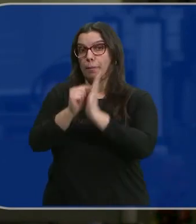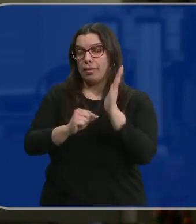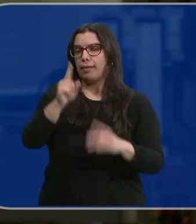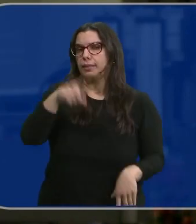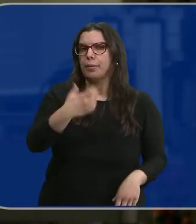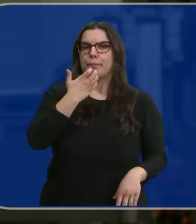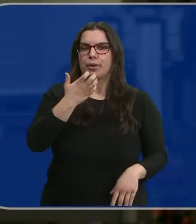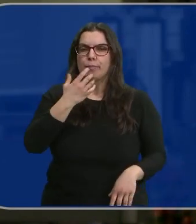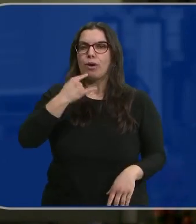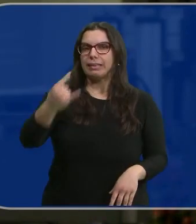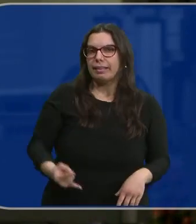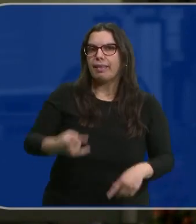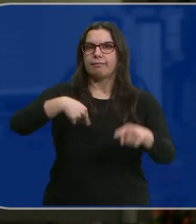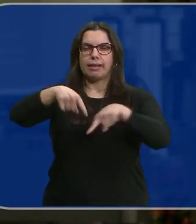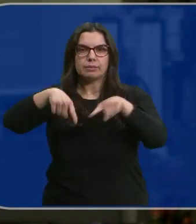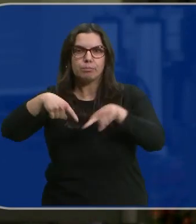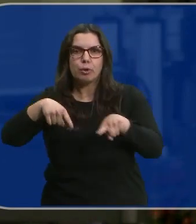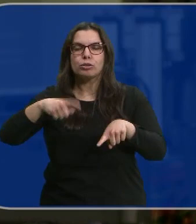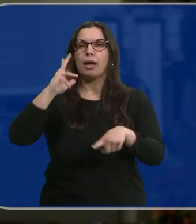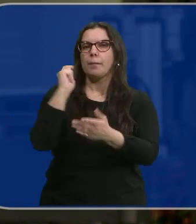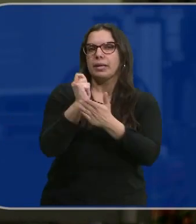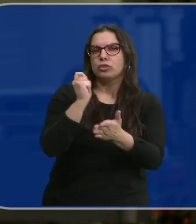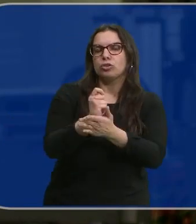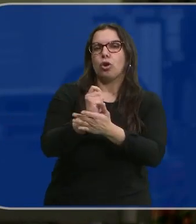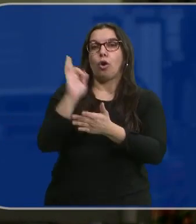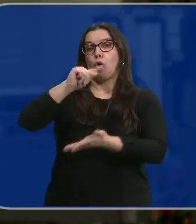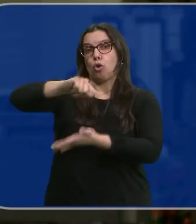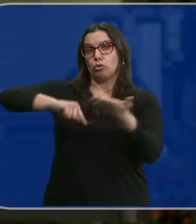en materia de electricidad, transporte, pensiones o